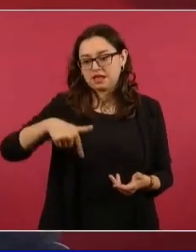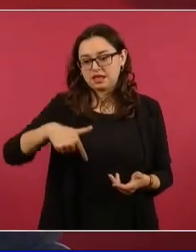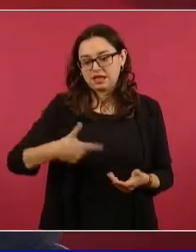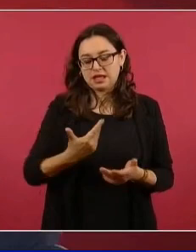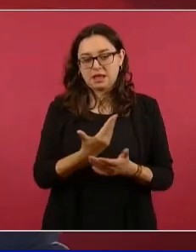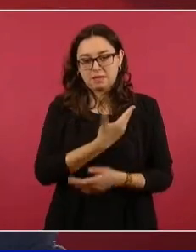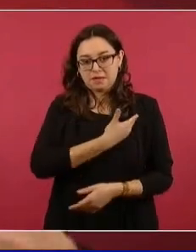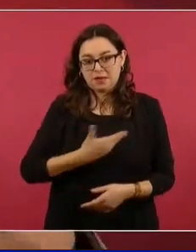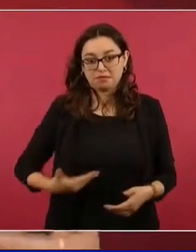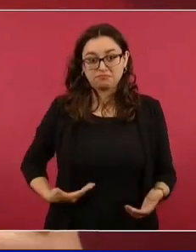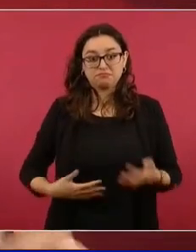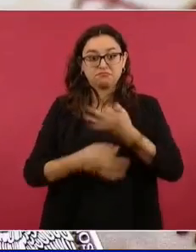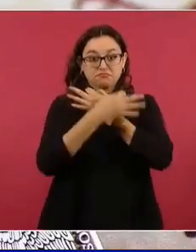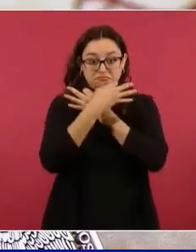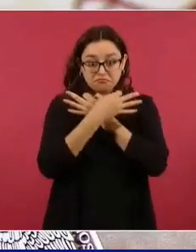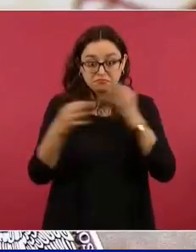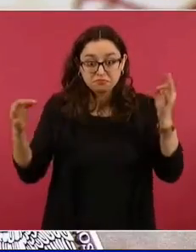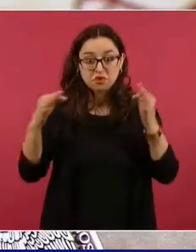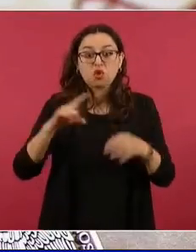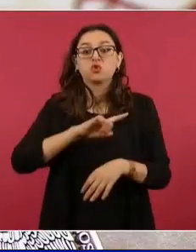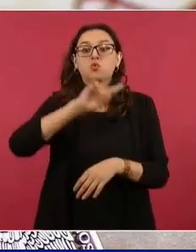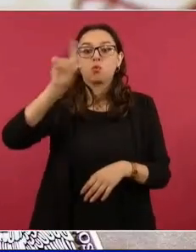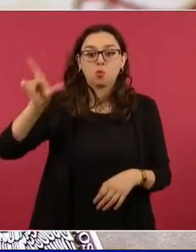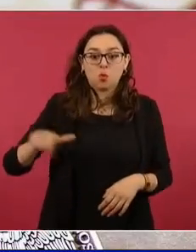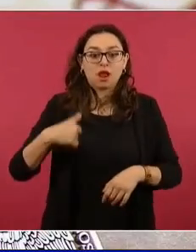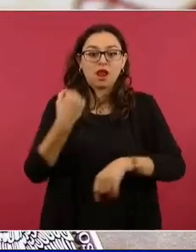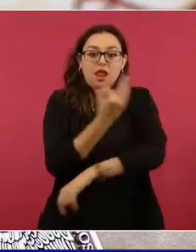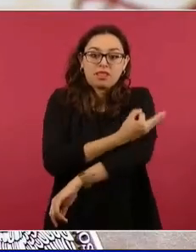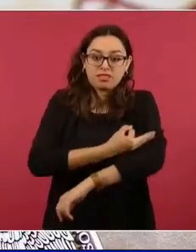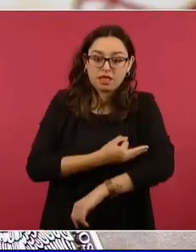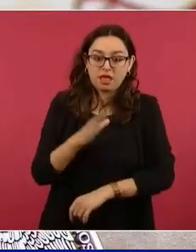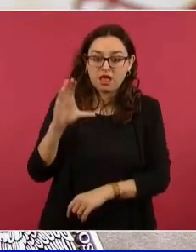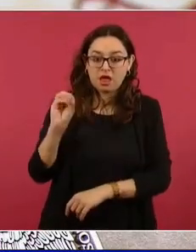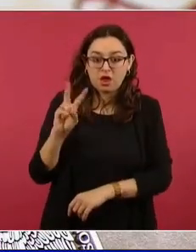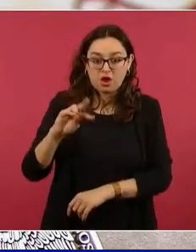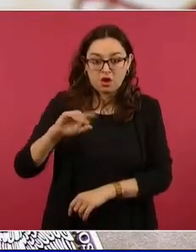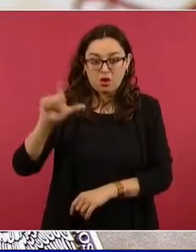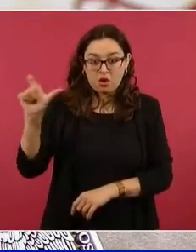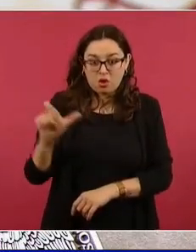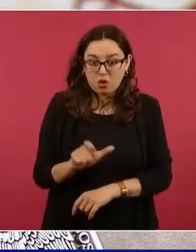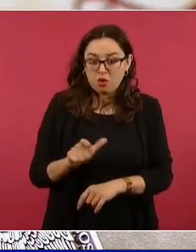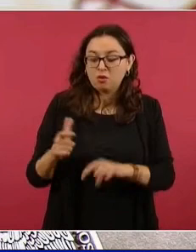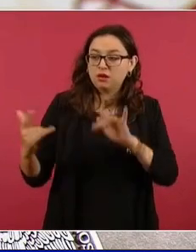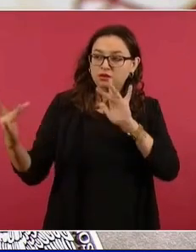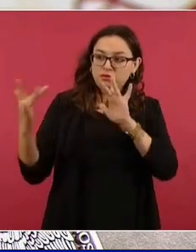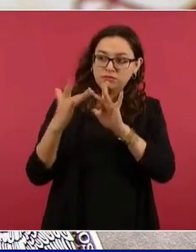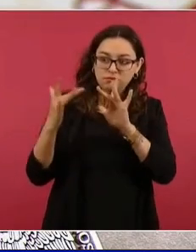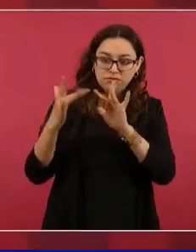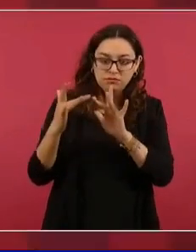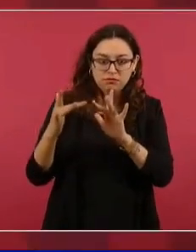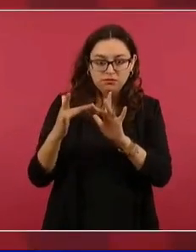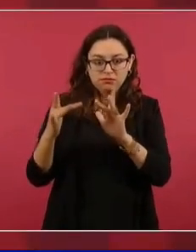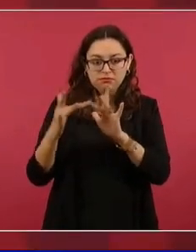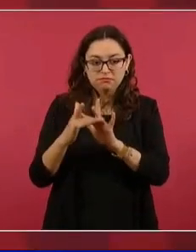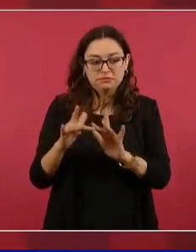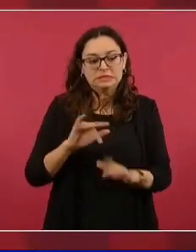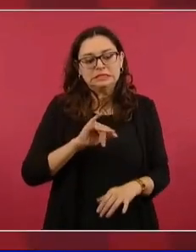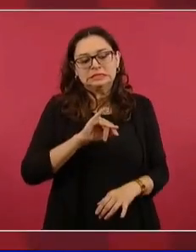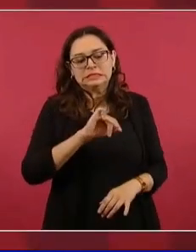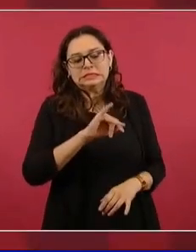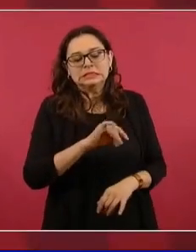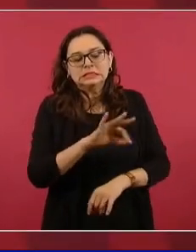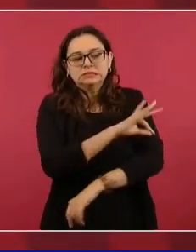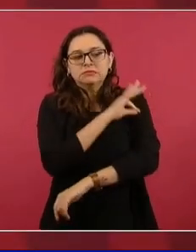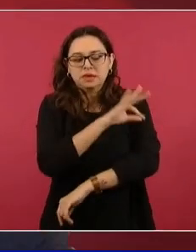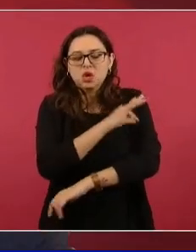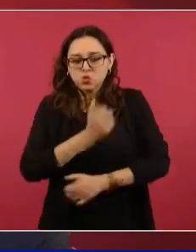Obrador, tuvimos un contacto por parte de COVAX a través de Relaciones Exteriores y ya nos dijeron